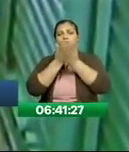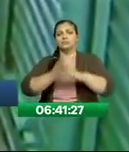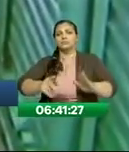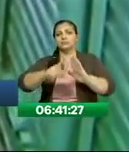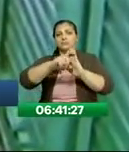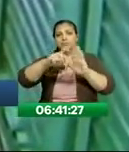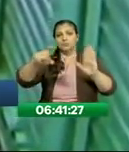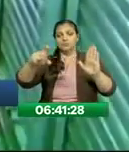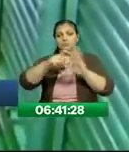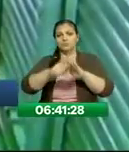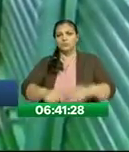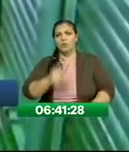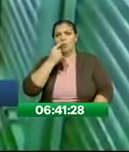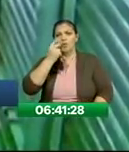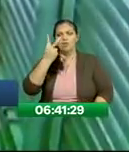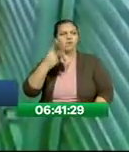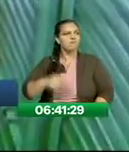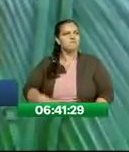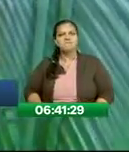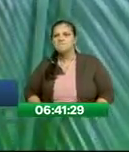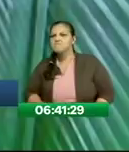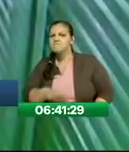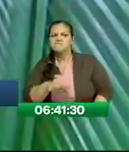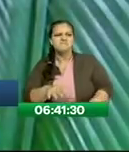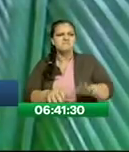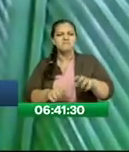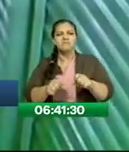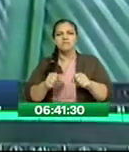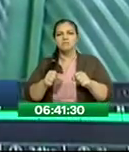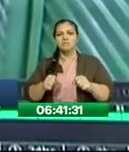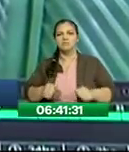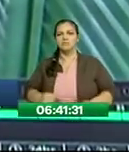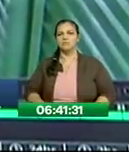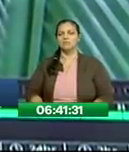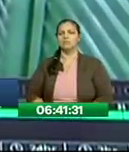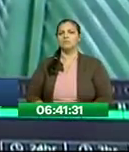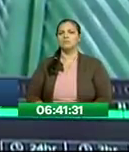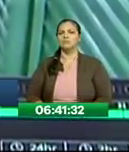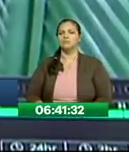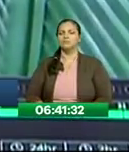en uno de los locales del sector de la Bahía, en el centro de Guayaquil.